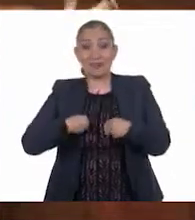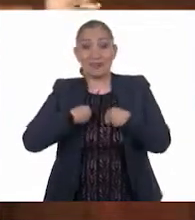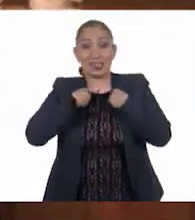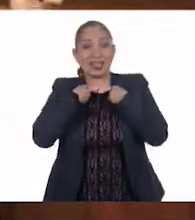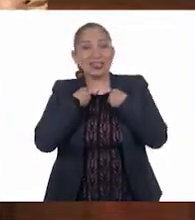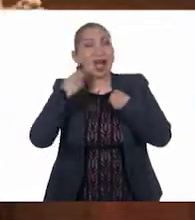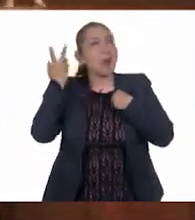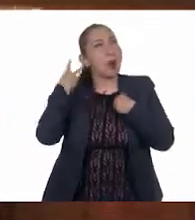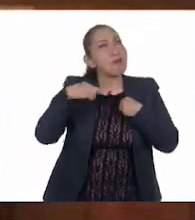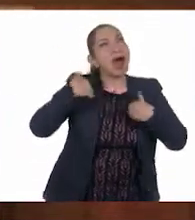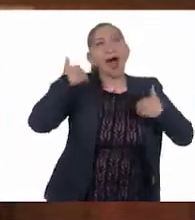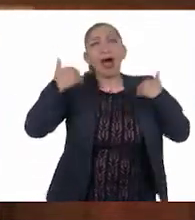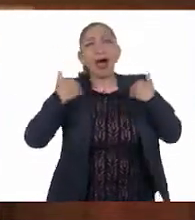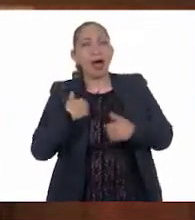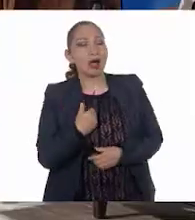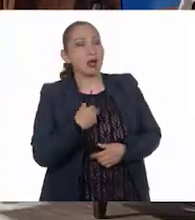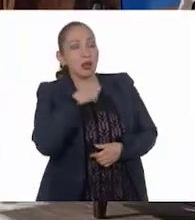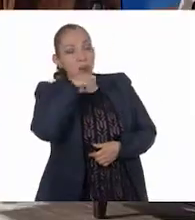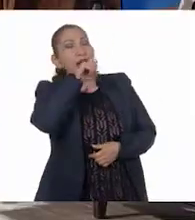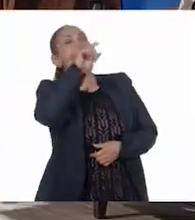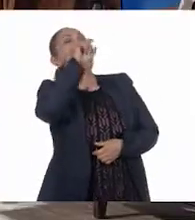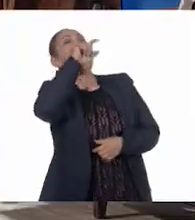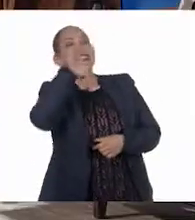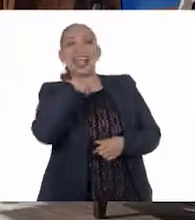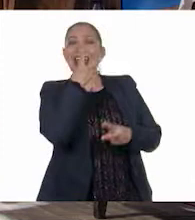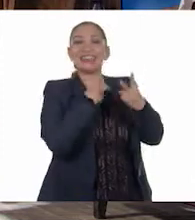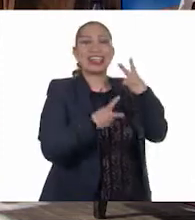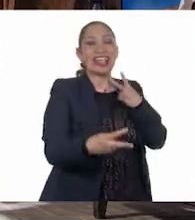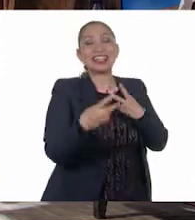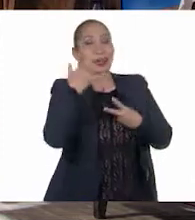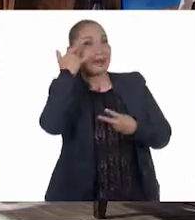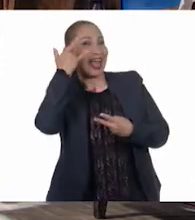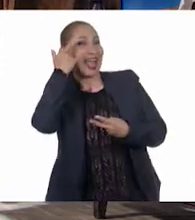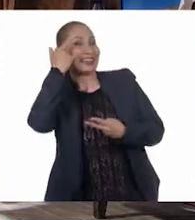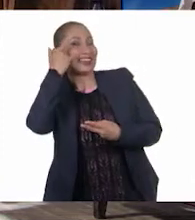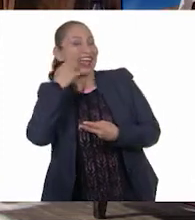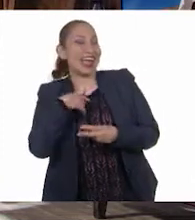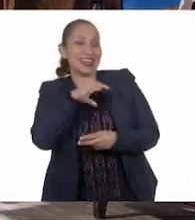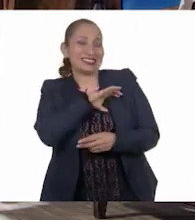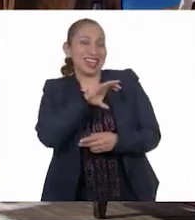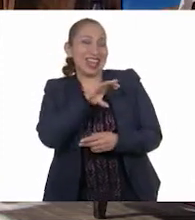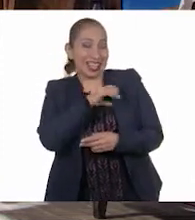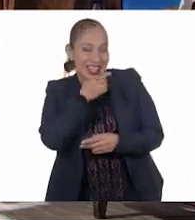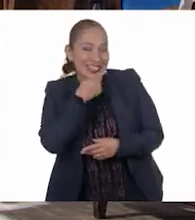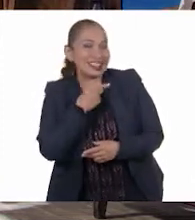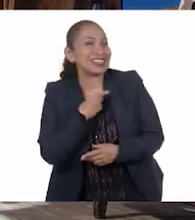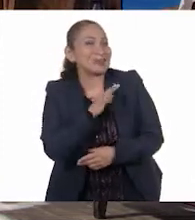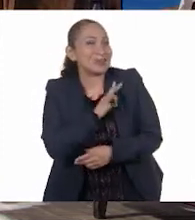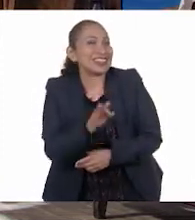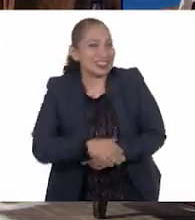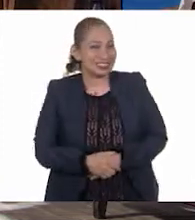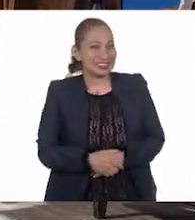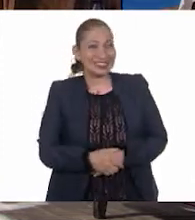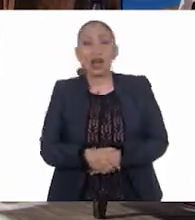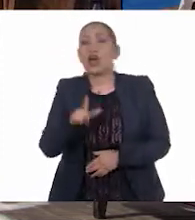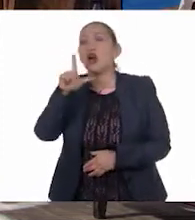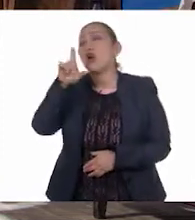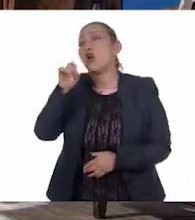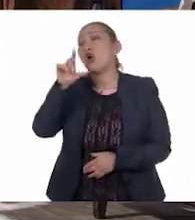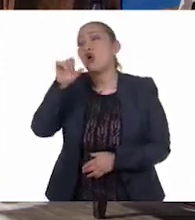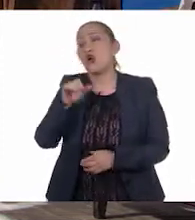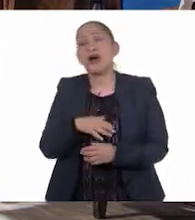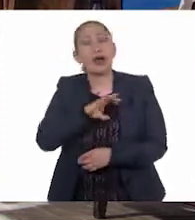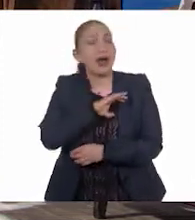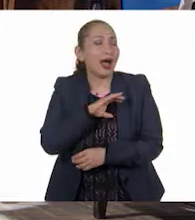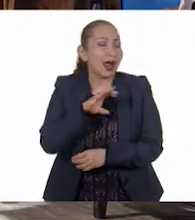de aventuras. ¡Oh, aquí estoy, pirata dorada! ¡Ya me lo puedes decir! ¡Lolo!